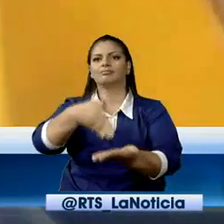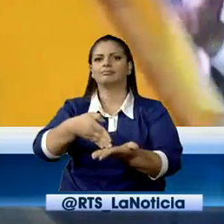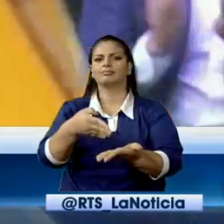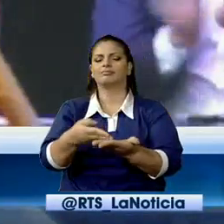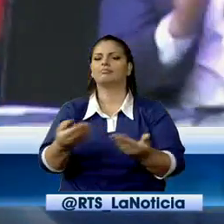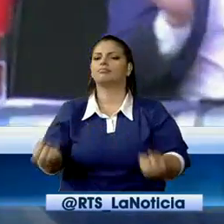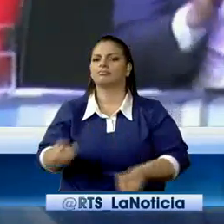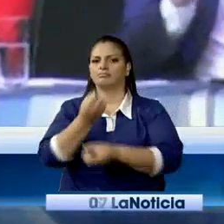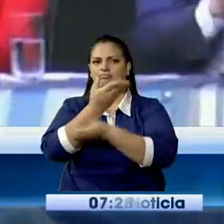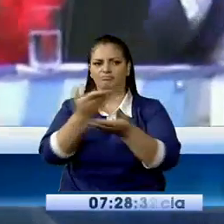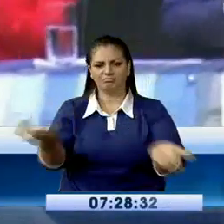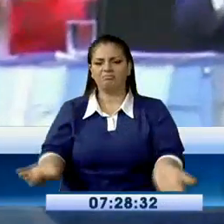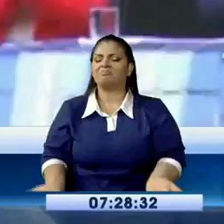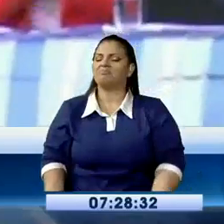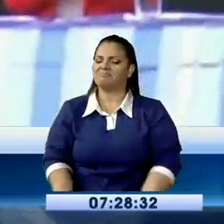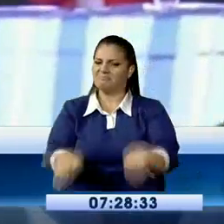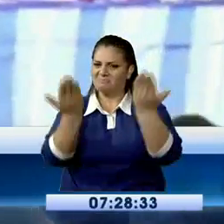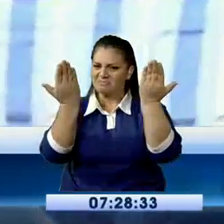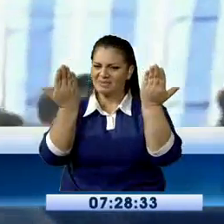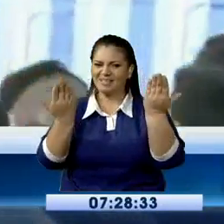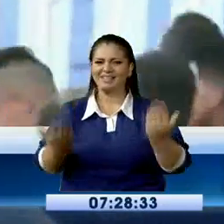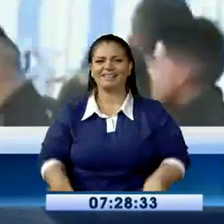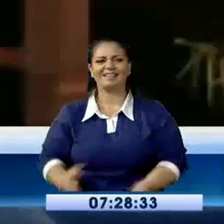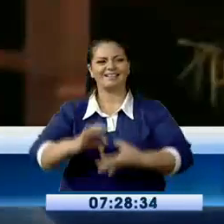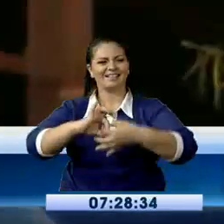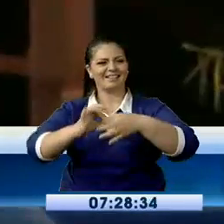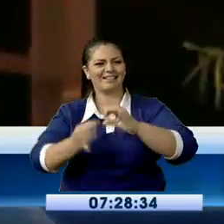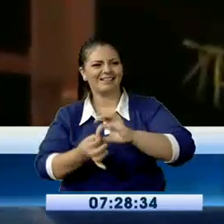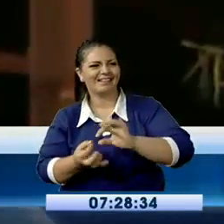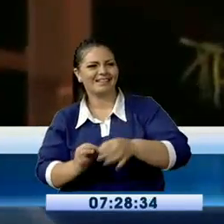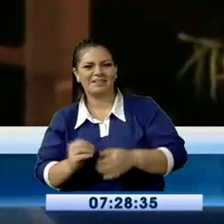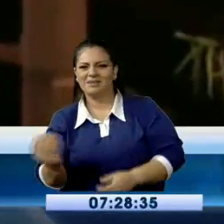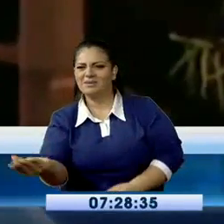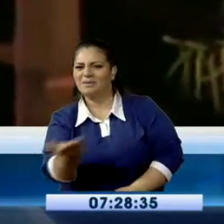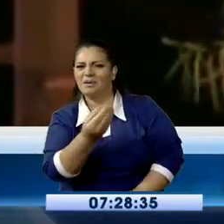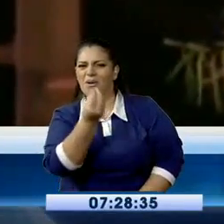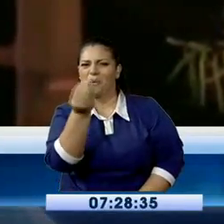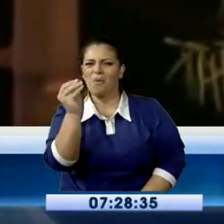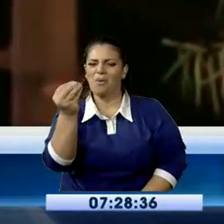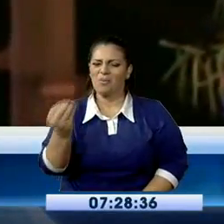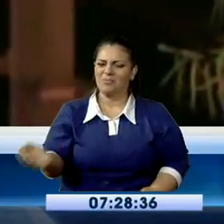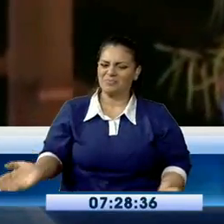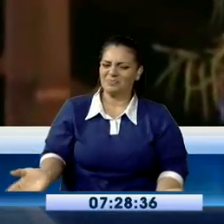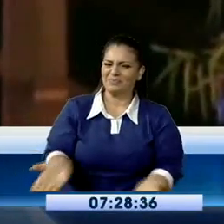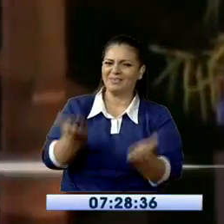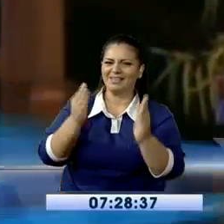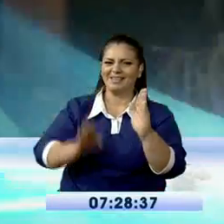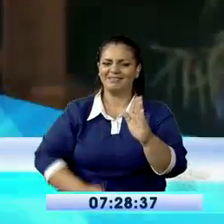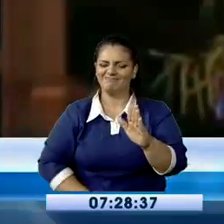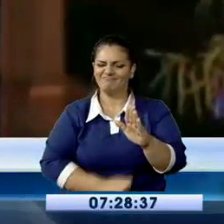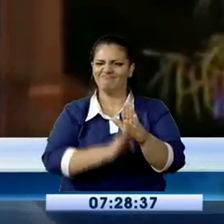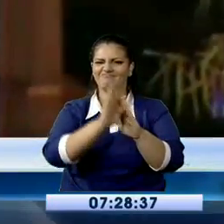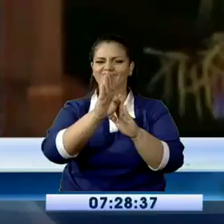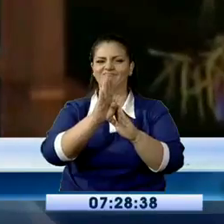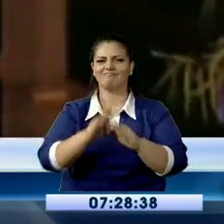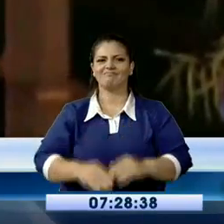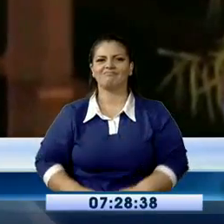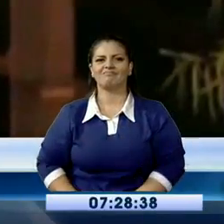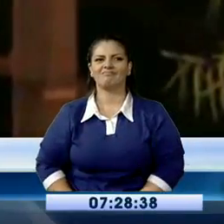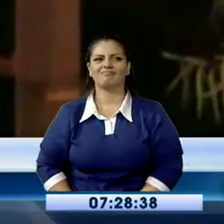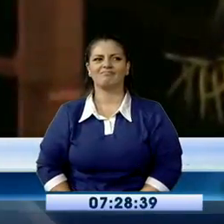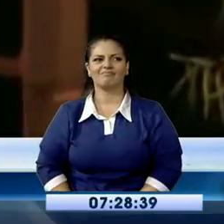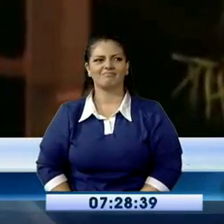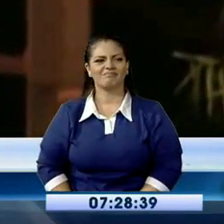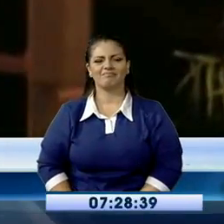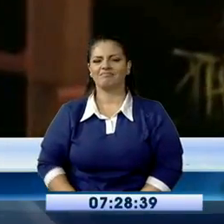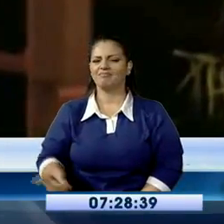los Juegos Deportivos Nacionales. Queridos jóvenes, triunfen en la cancha y en las pistas, pero sobre todo, llenen